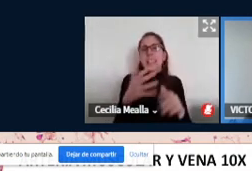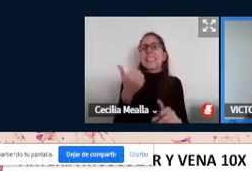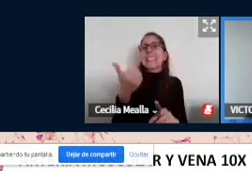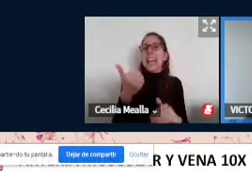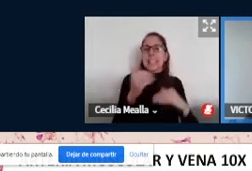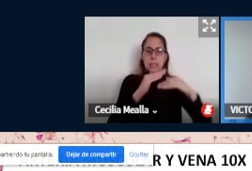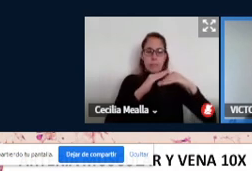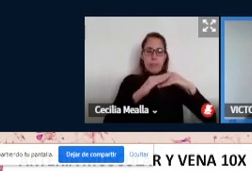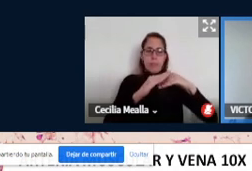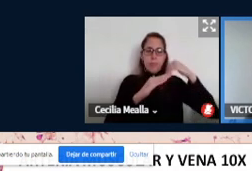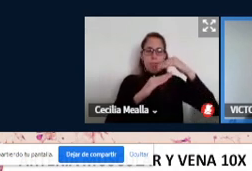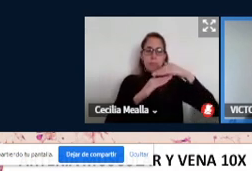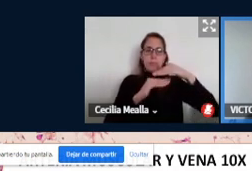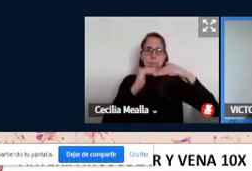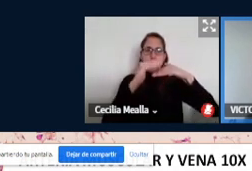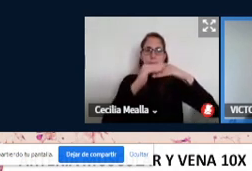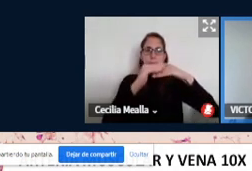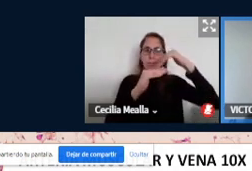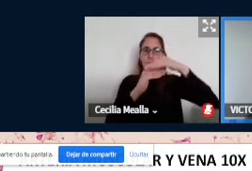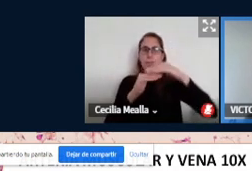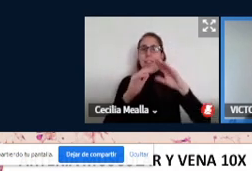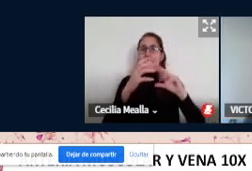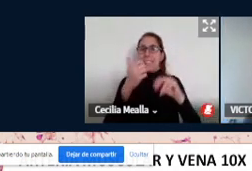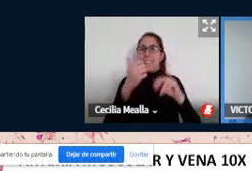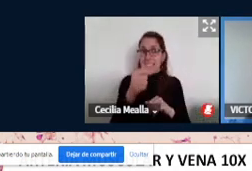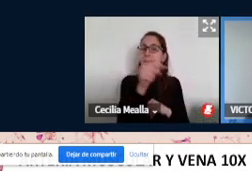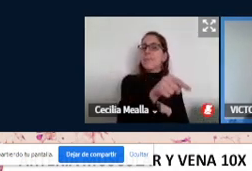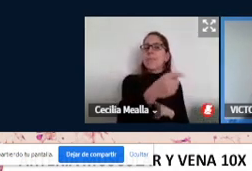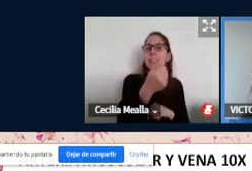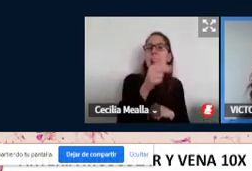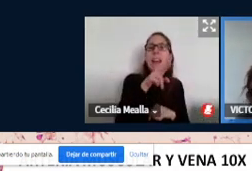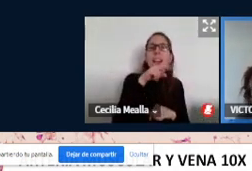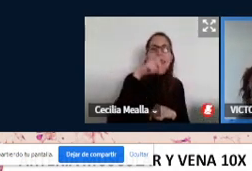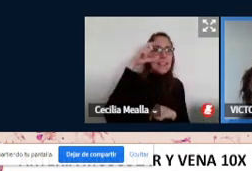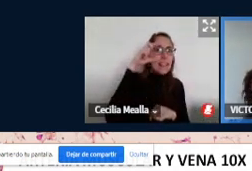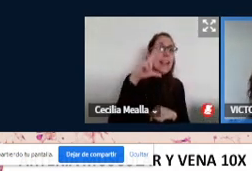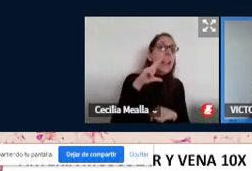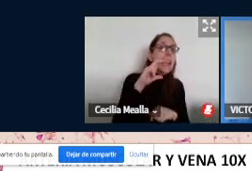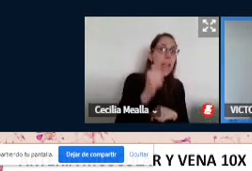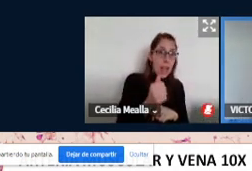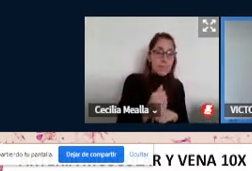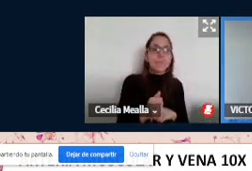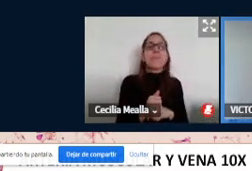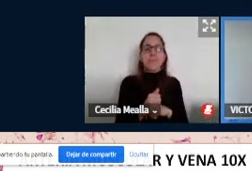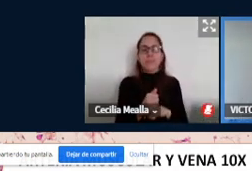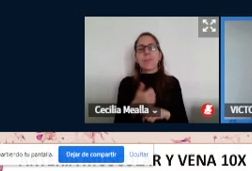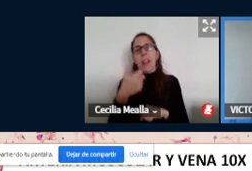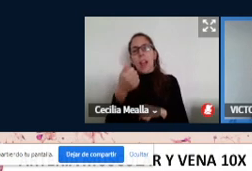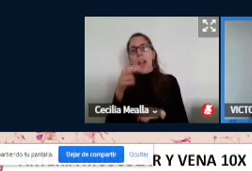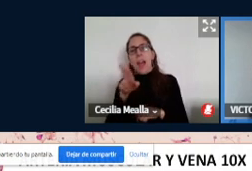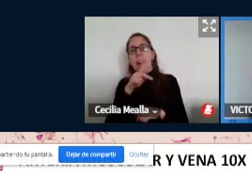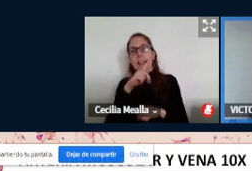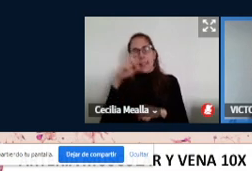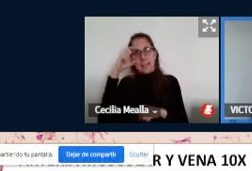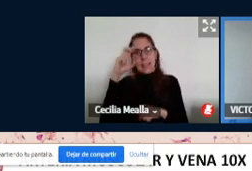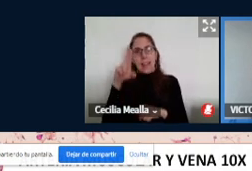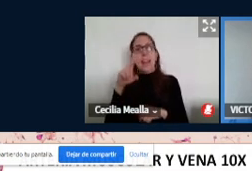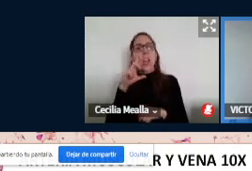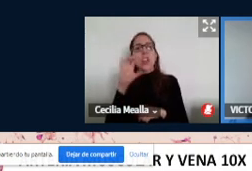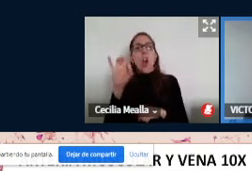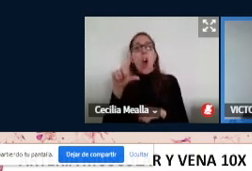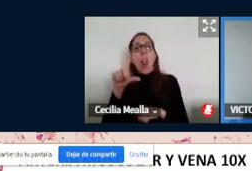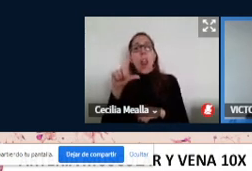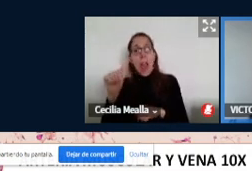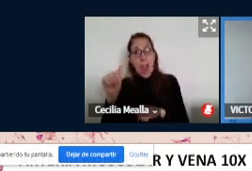tengo 6 capas celulares. Esto es arteria. ¿Sí? Para que sea arteriola, o sea, recuerden que